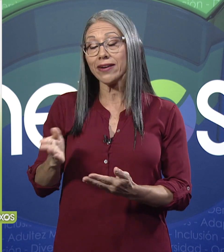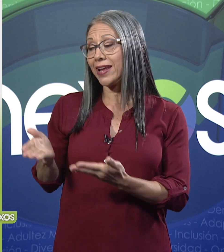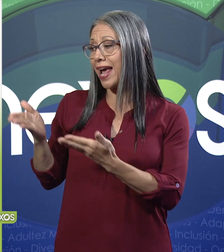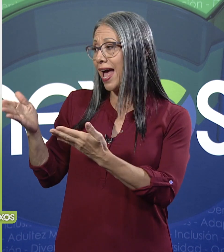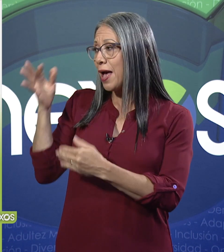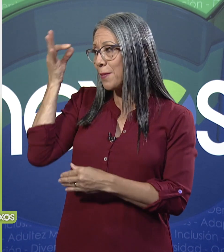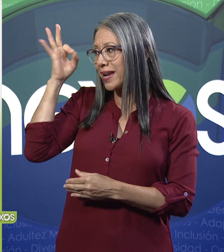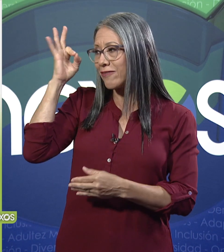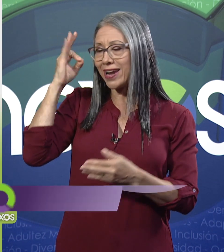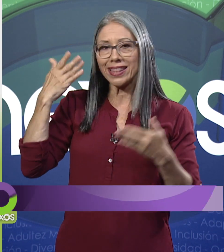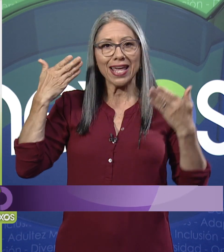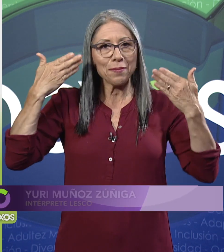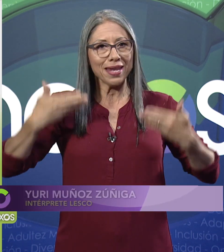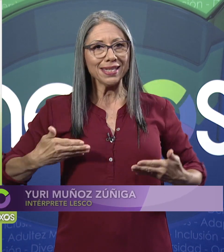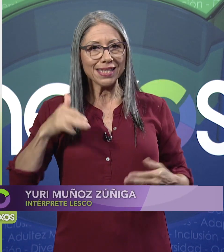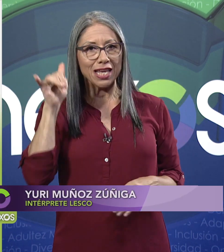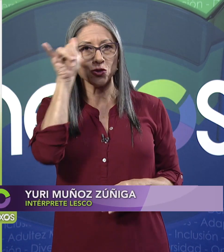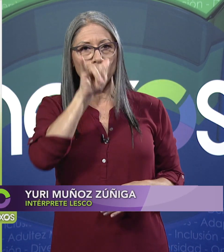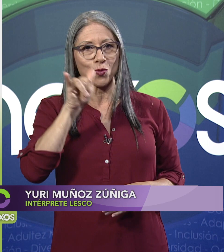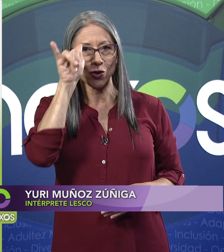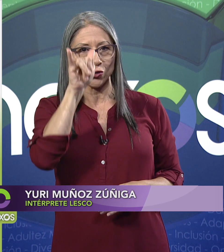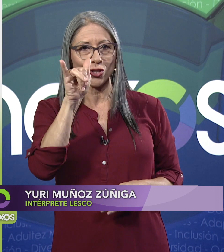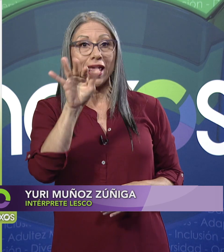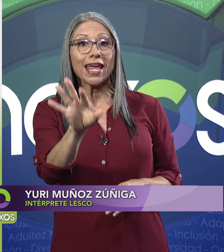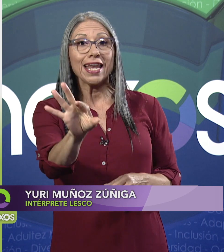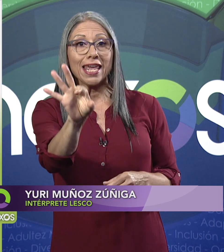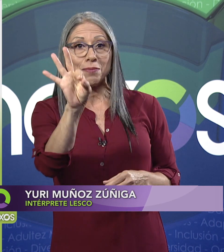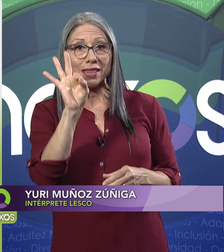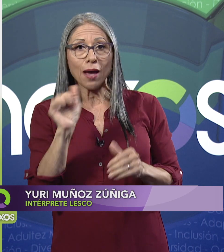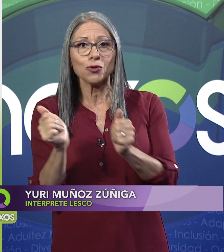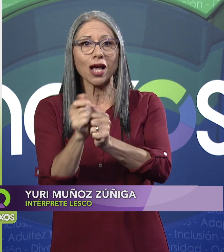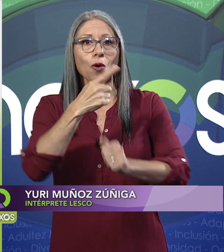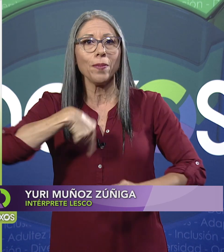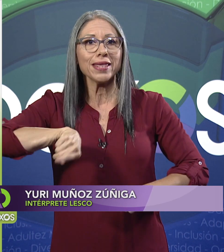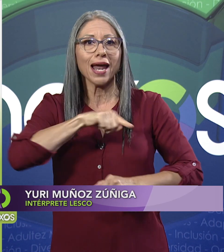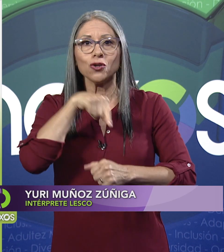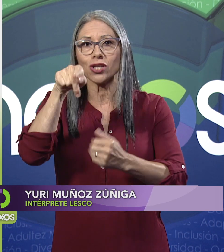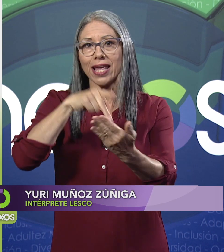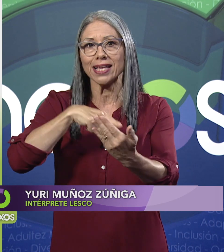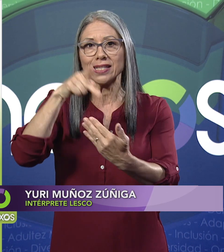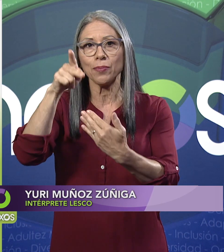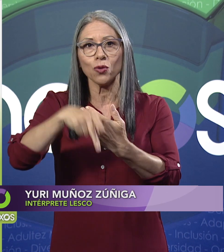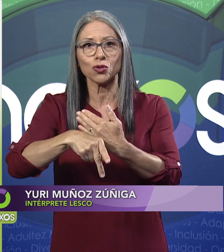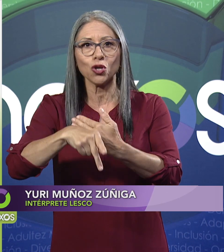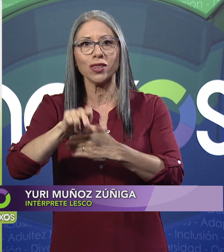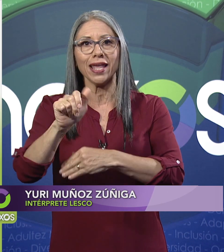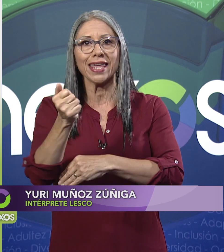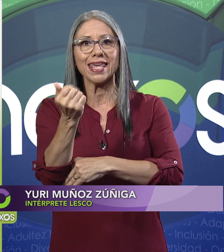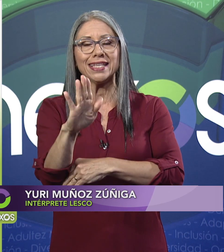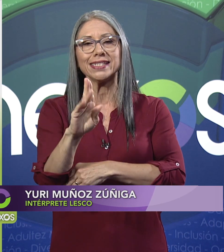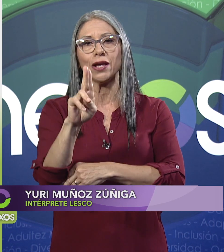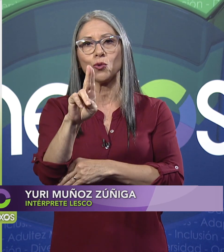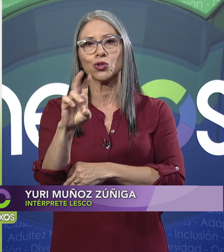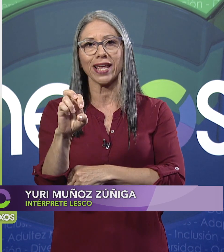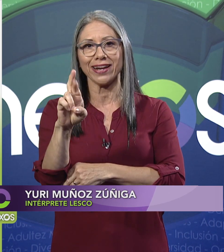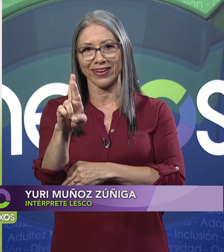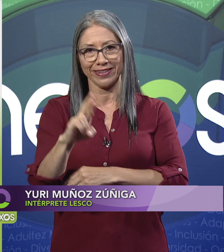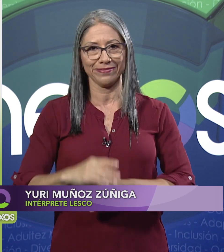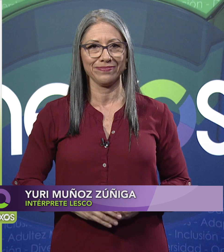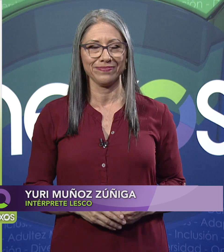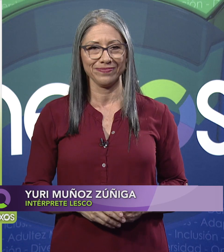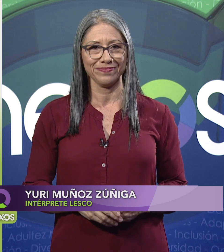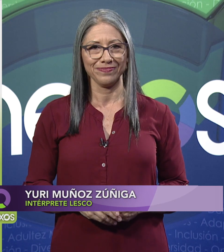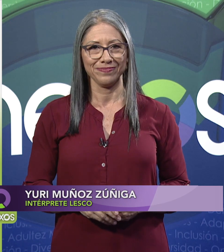de Costa Rica, María Fernanda Jiménez y Yuri Muñoz. Y le invitamos a acompañarnos en esta producción de 15